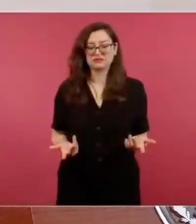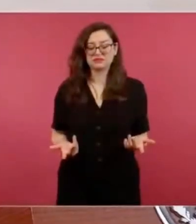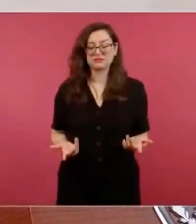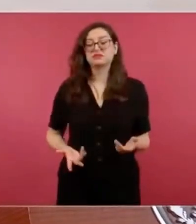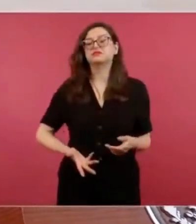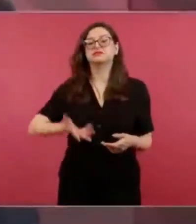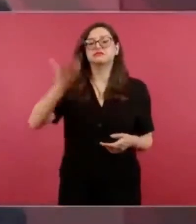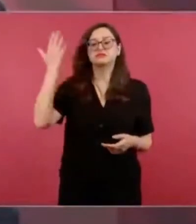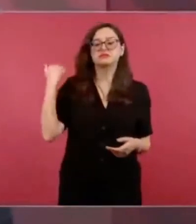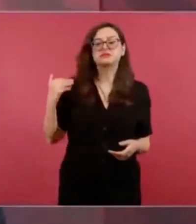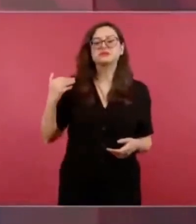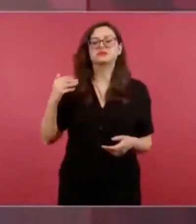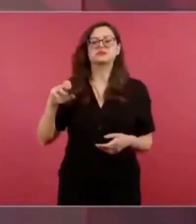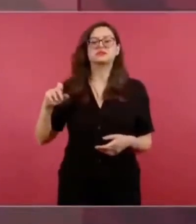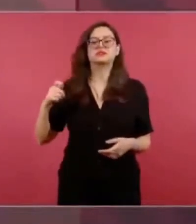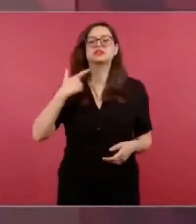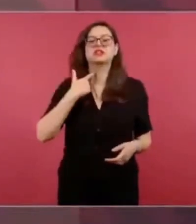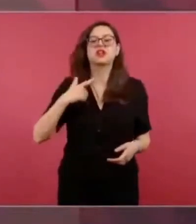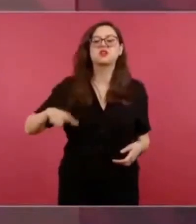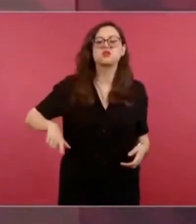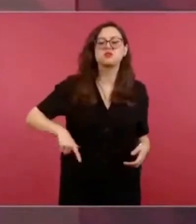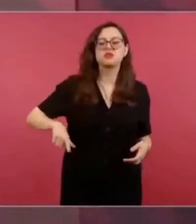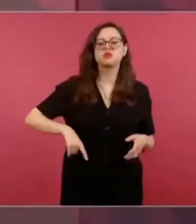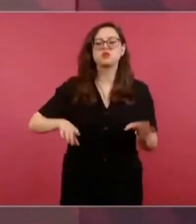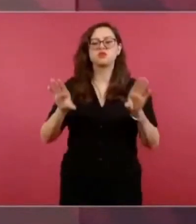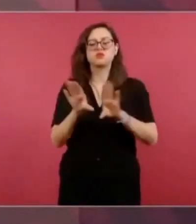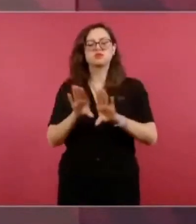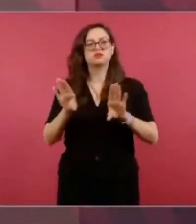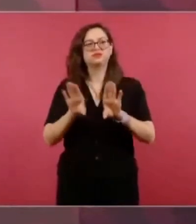para hacer autopistas de paga.